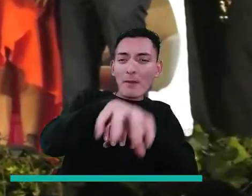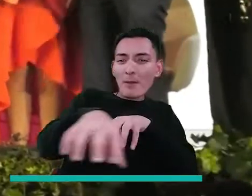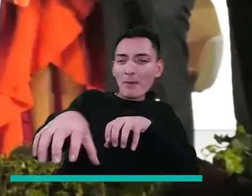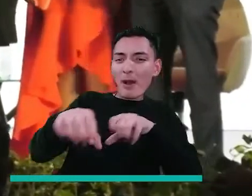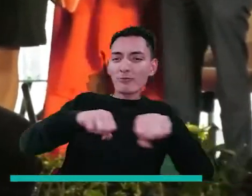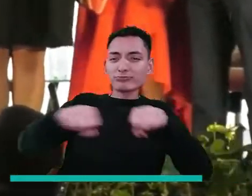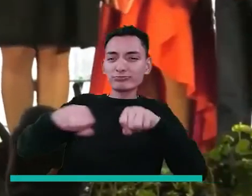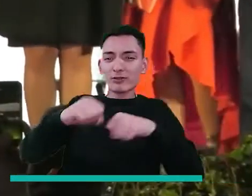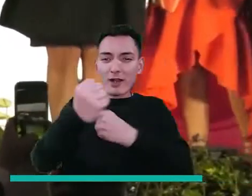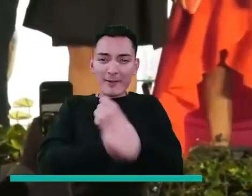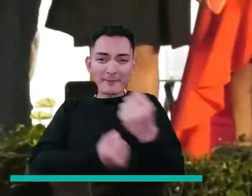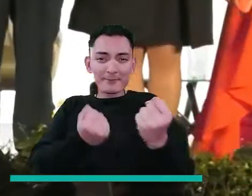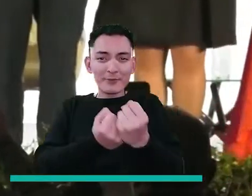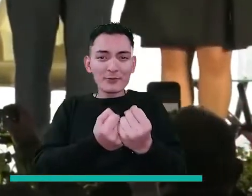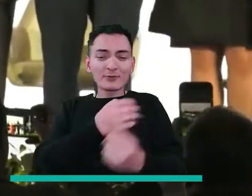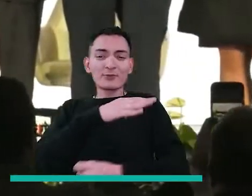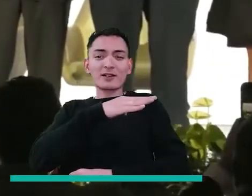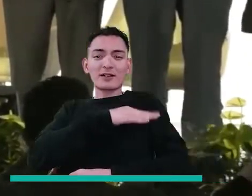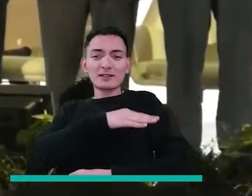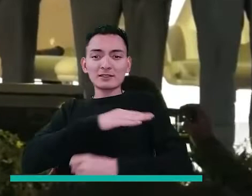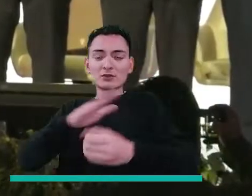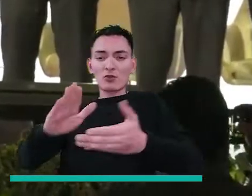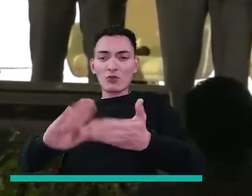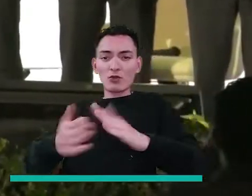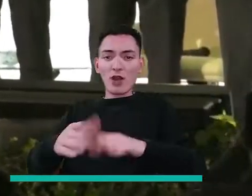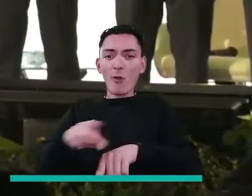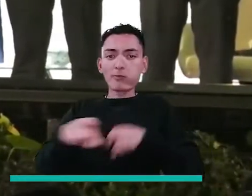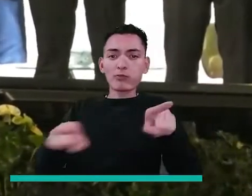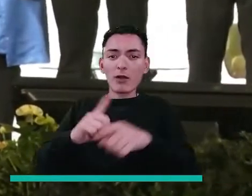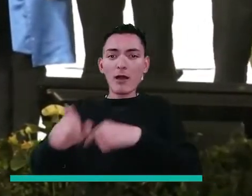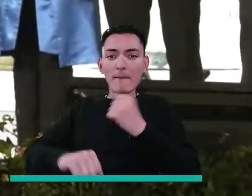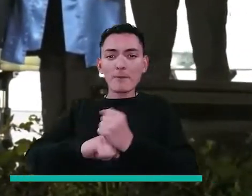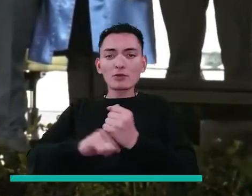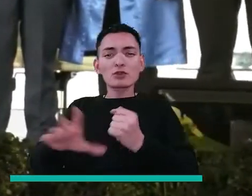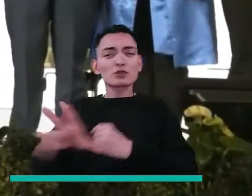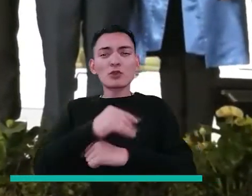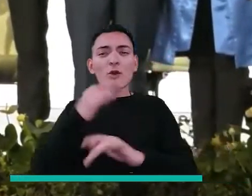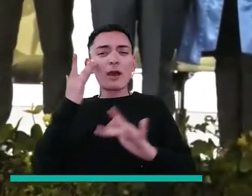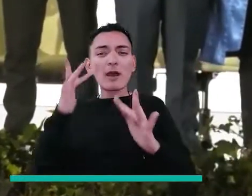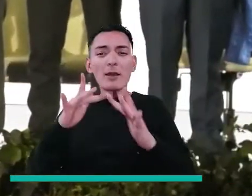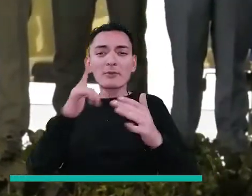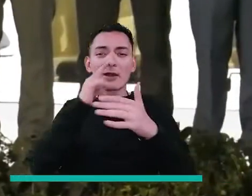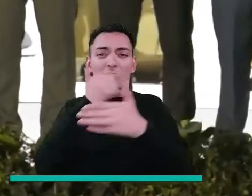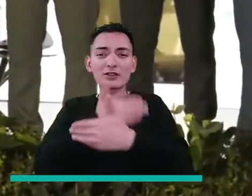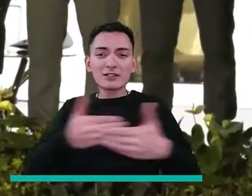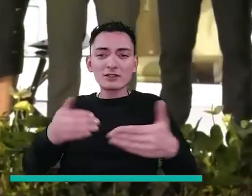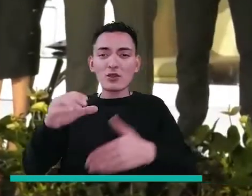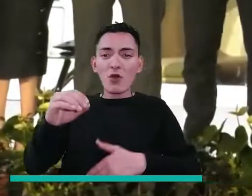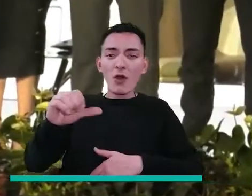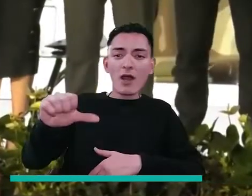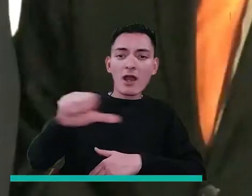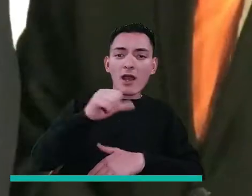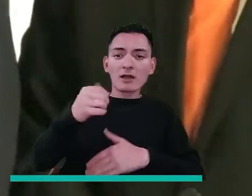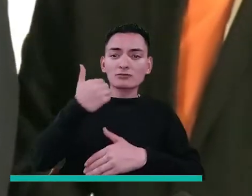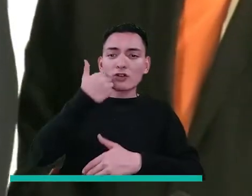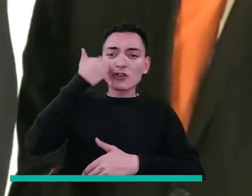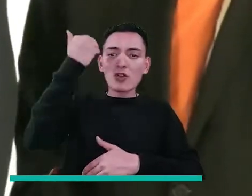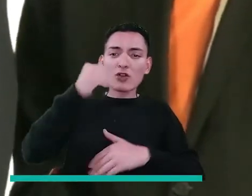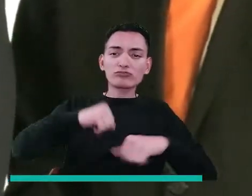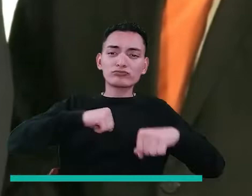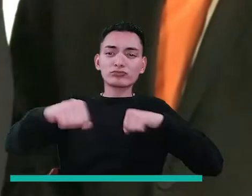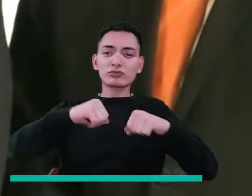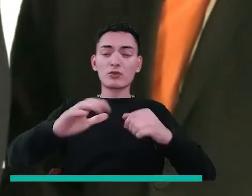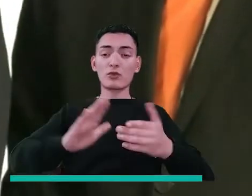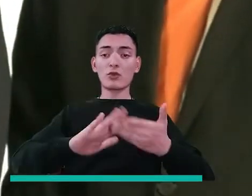sectoriales y, por supuesto, el respaldo de los alcaldes, el respaldo de las comunidades que nos han permitido trabajar en torno a nuestros niños, a nuestras niñas, a nuestros